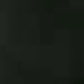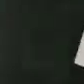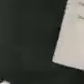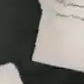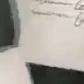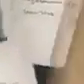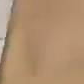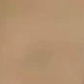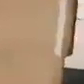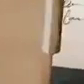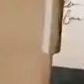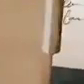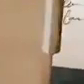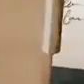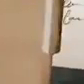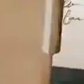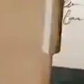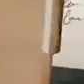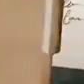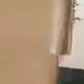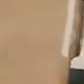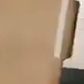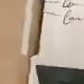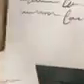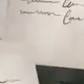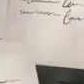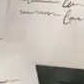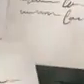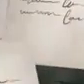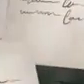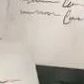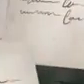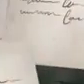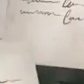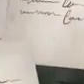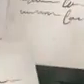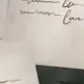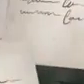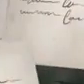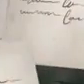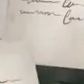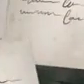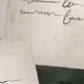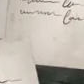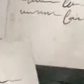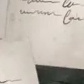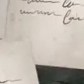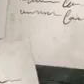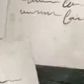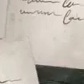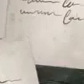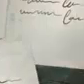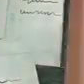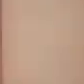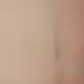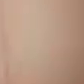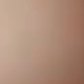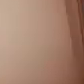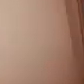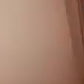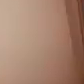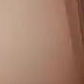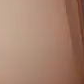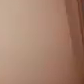Aunque fue gracias a este sacrificio que se pudo confirmar que las causas de la fiebre de la orolla eran las mismas que las de la verruga.